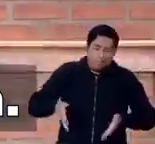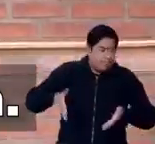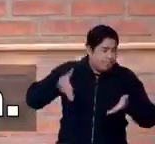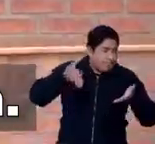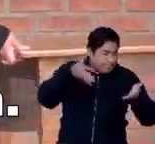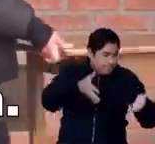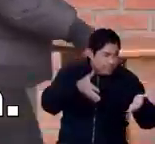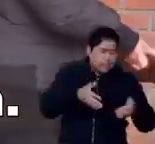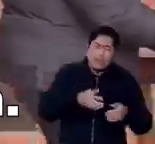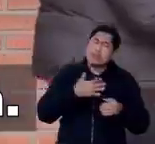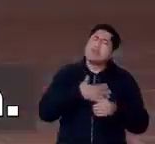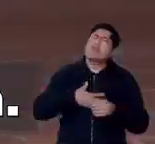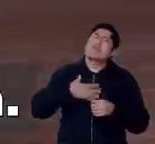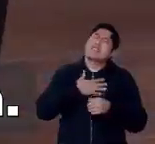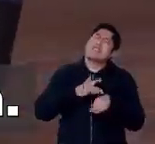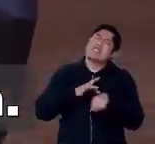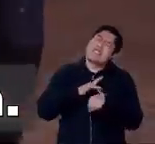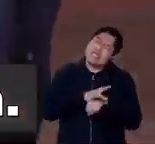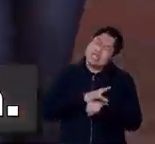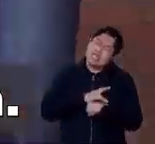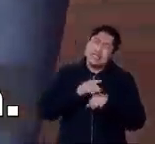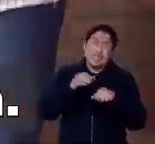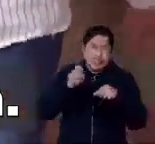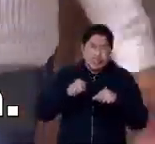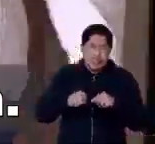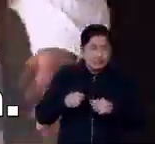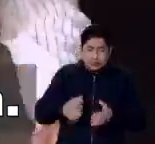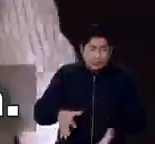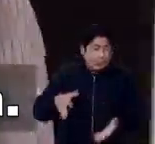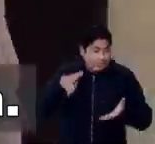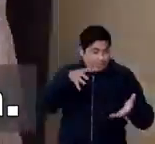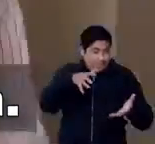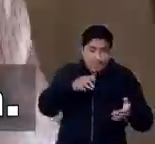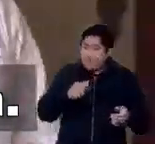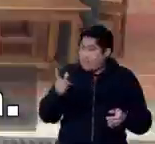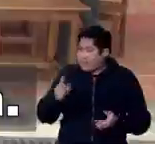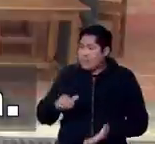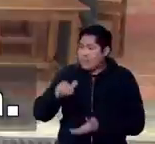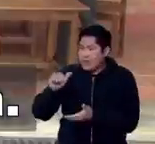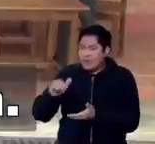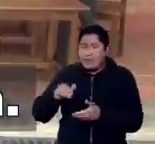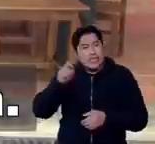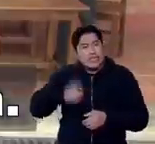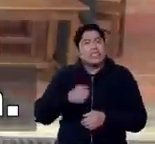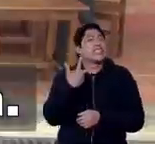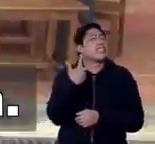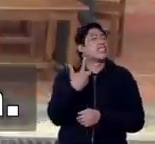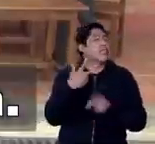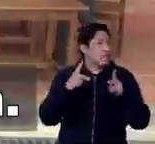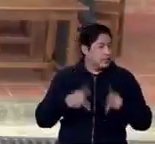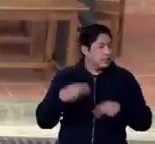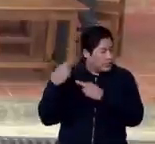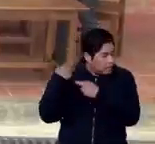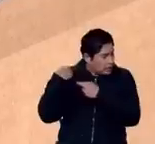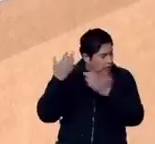Es muy importante estar a la hora señalada, porque el notario electoral entregará la maleta siempre que haya al menos 3